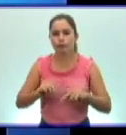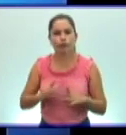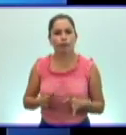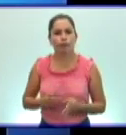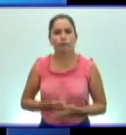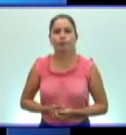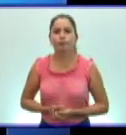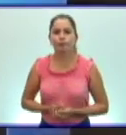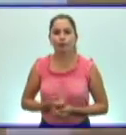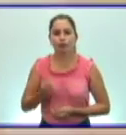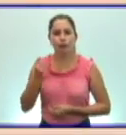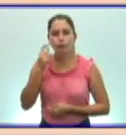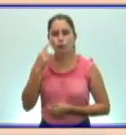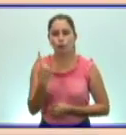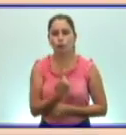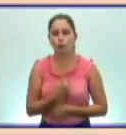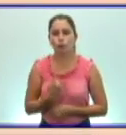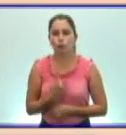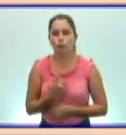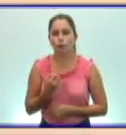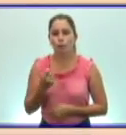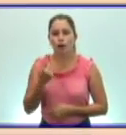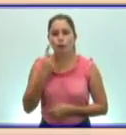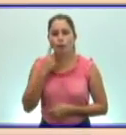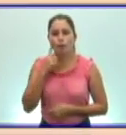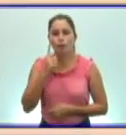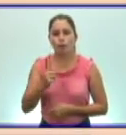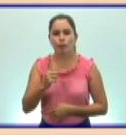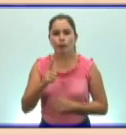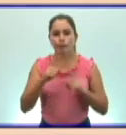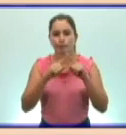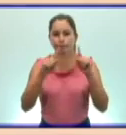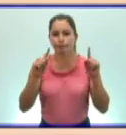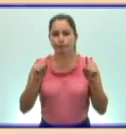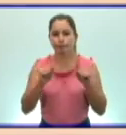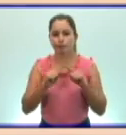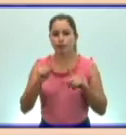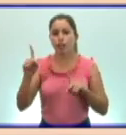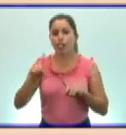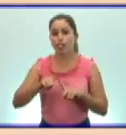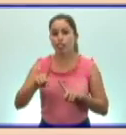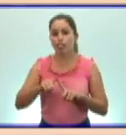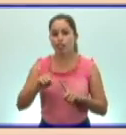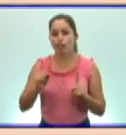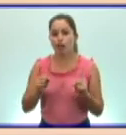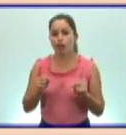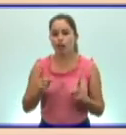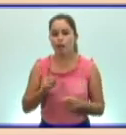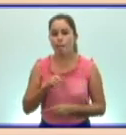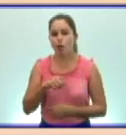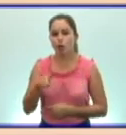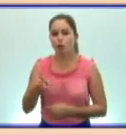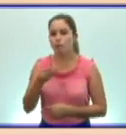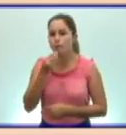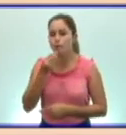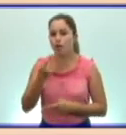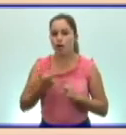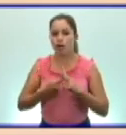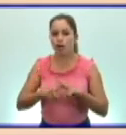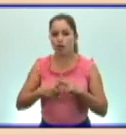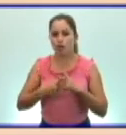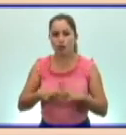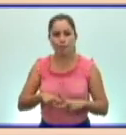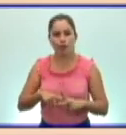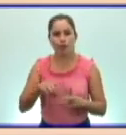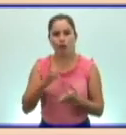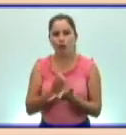pues nosotros vamos a ofrecer el siguiente trabajo independiente para que ustedes puedan resolver en la escuela,